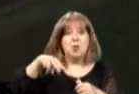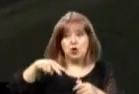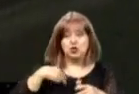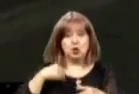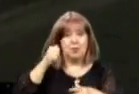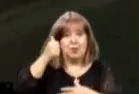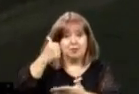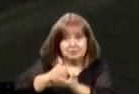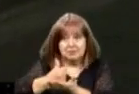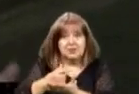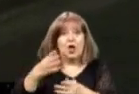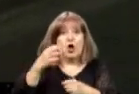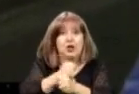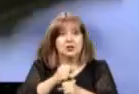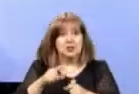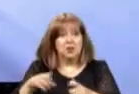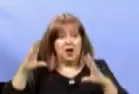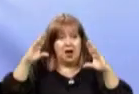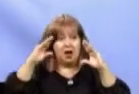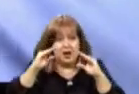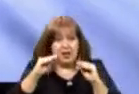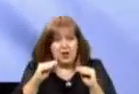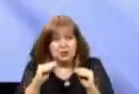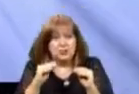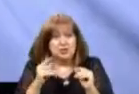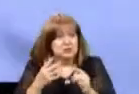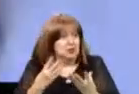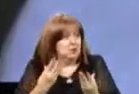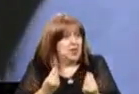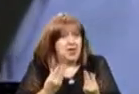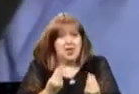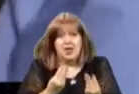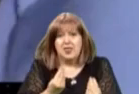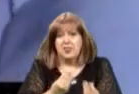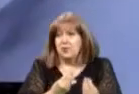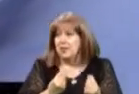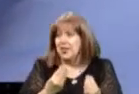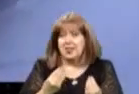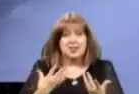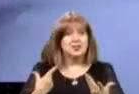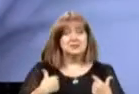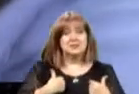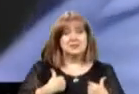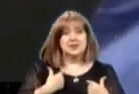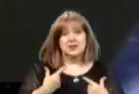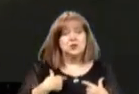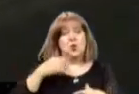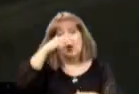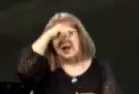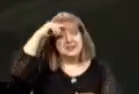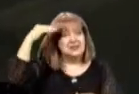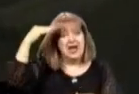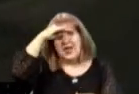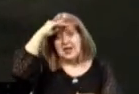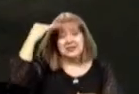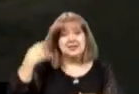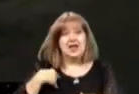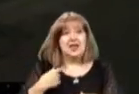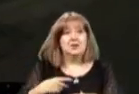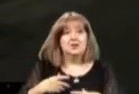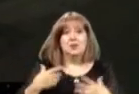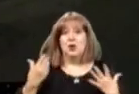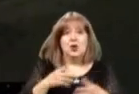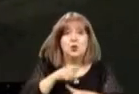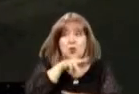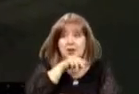hay un rastrillaje, no hay nada de noche. ¿La fábrica de mármol es por esta, por la principal? Claro, unas 10 cuadras. Entonces estamos cansados de la falta